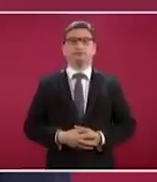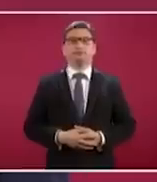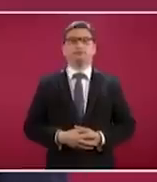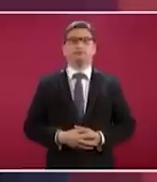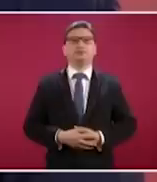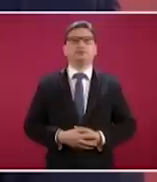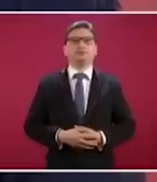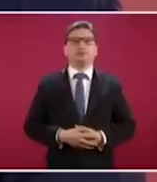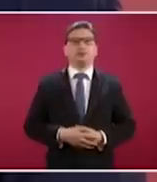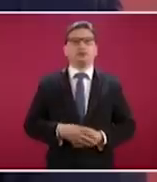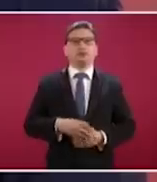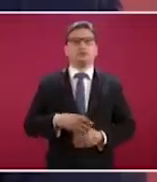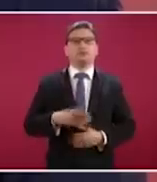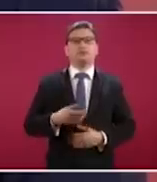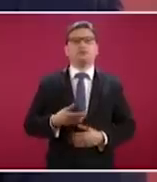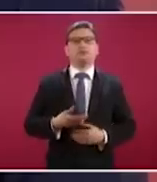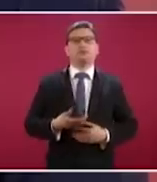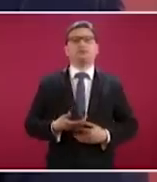delictivas.